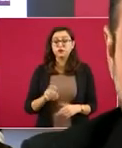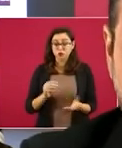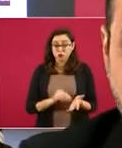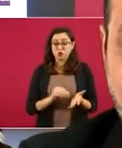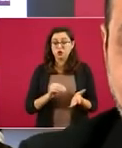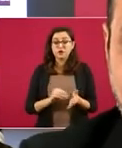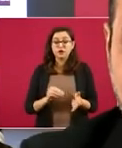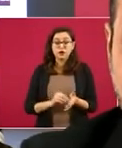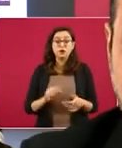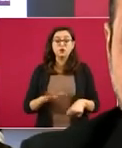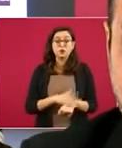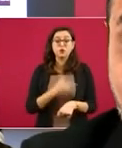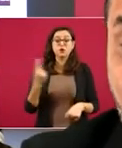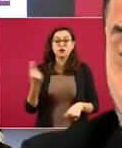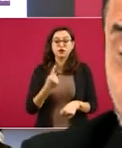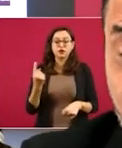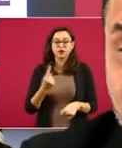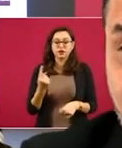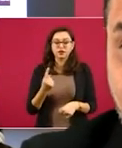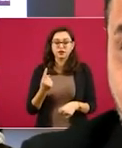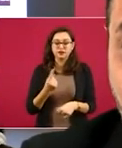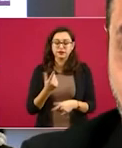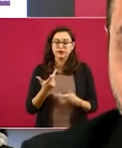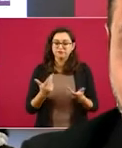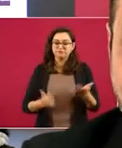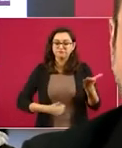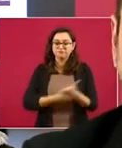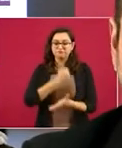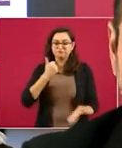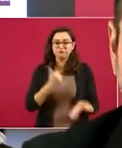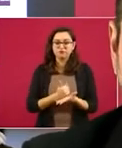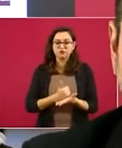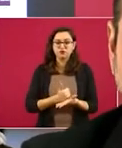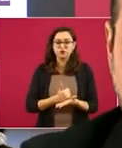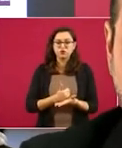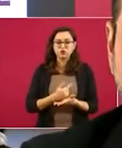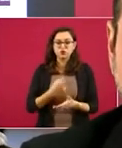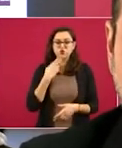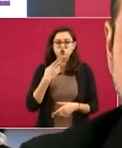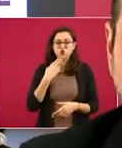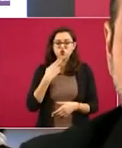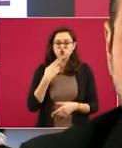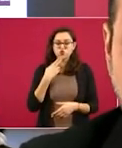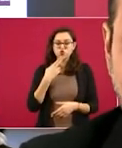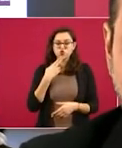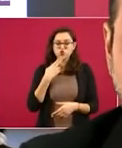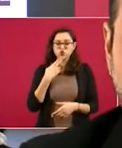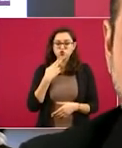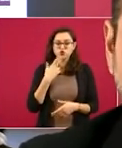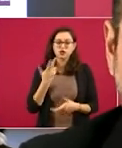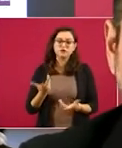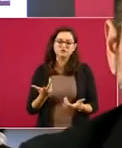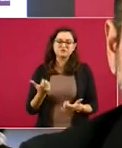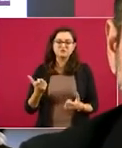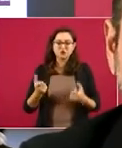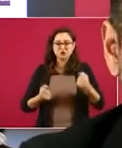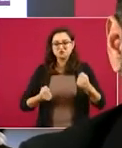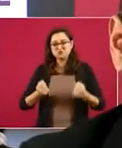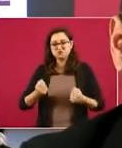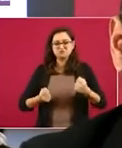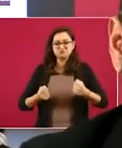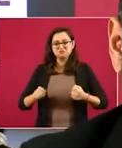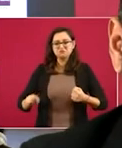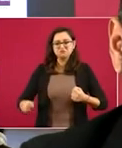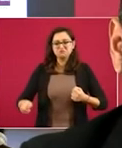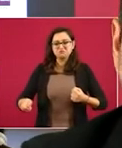a la encuesta del presidente del presidente del propio presidente dijo hoy que en su encuesta sacó 6 puntos 6 promedios de calificación a su